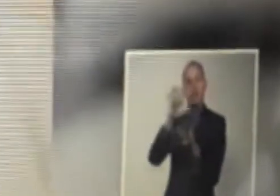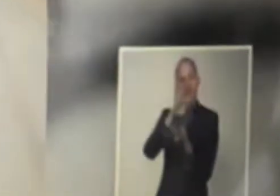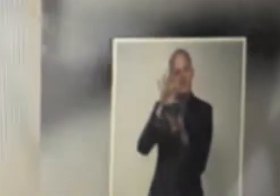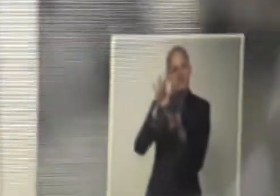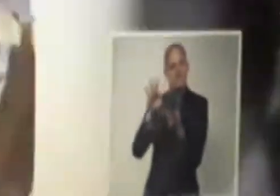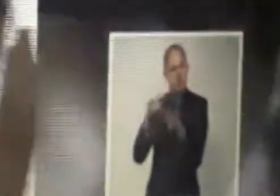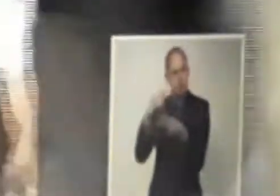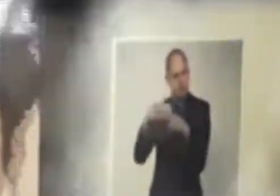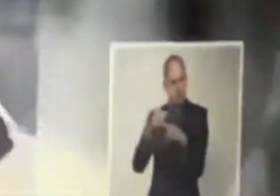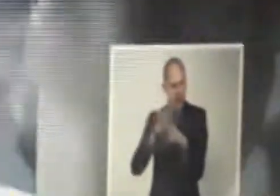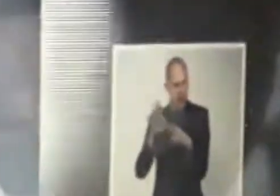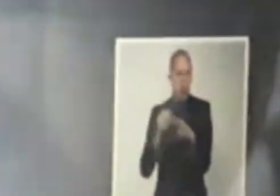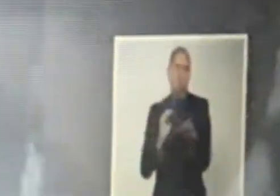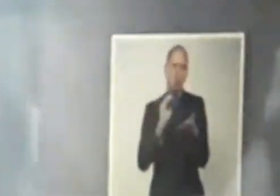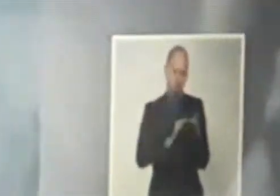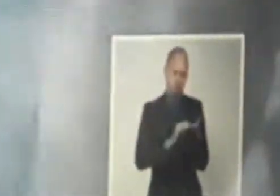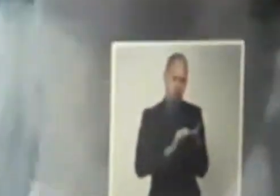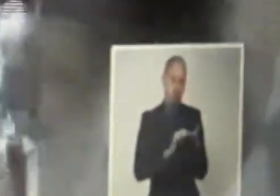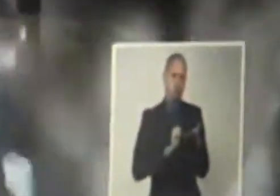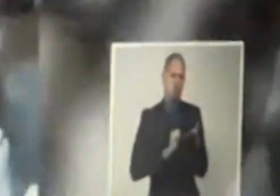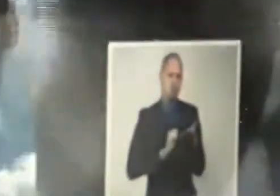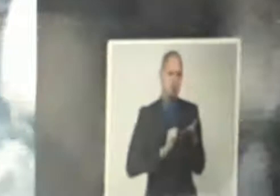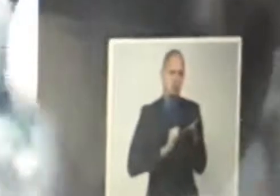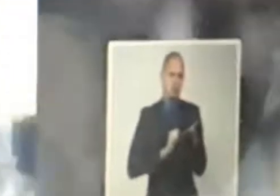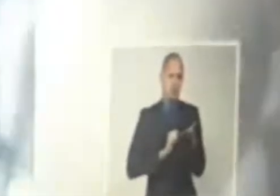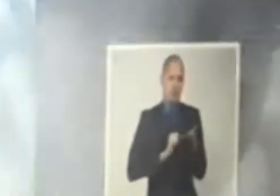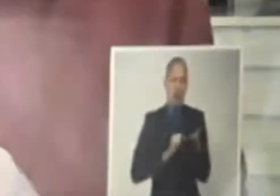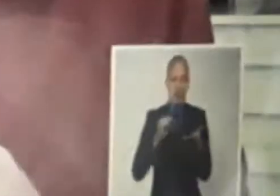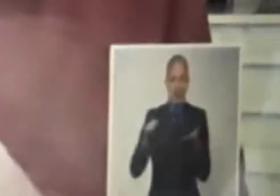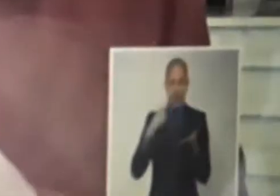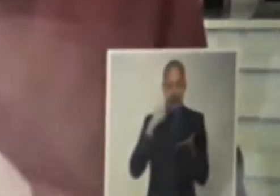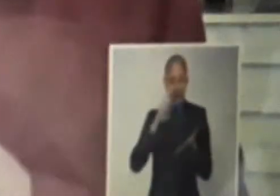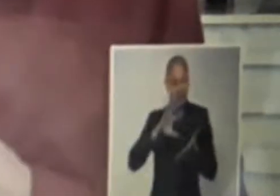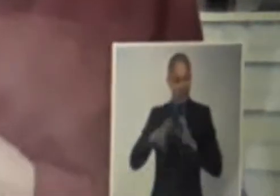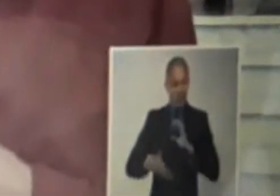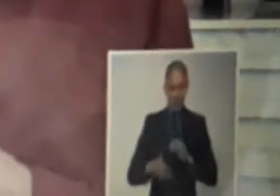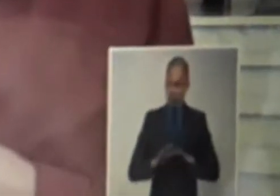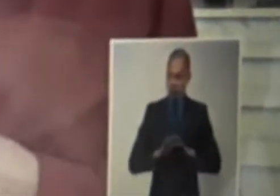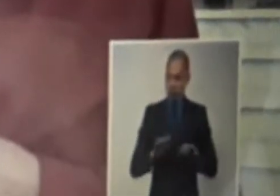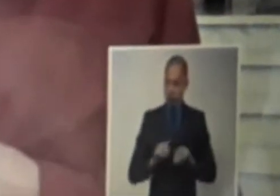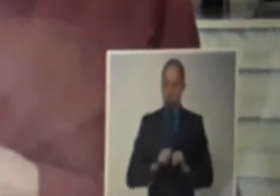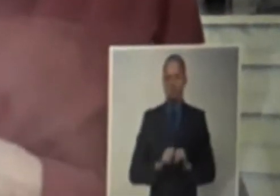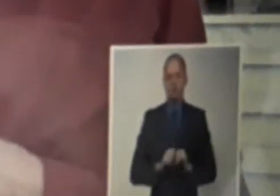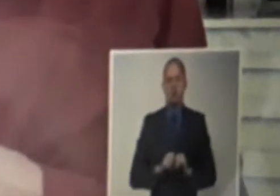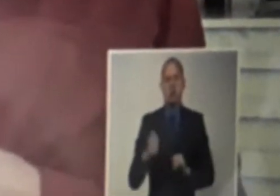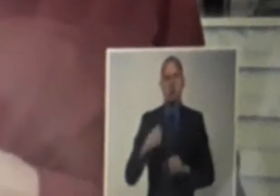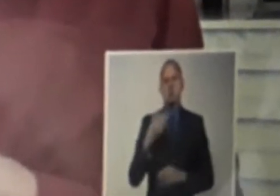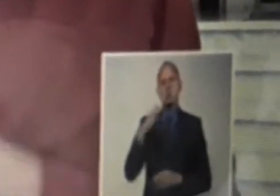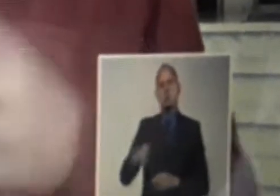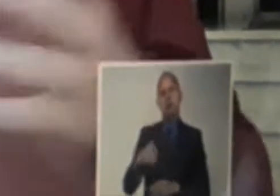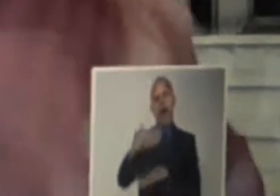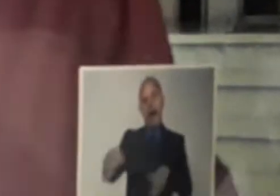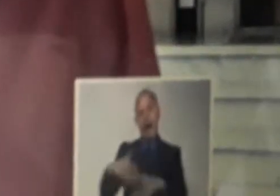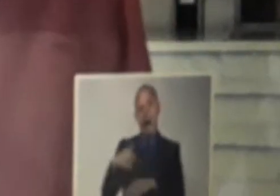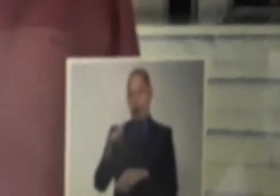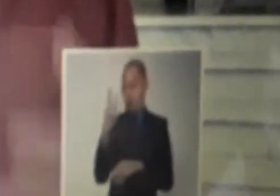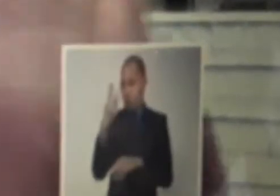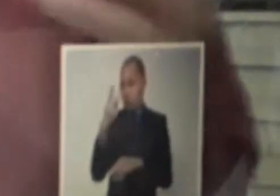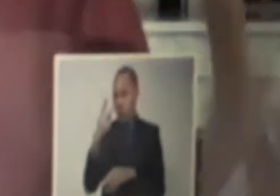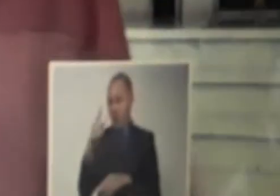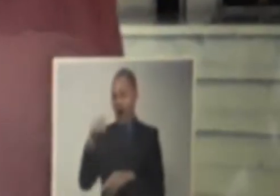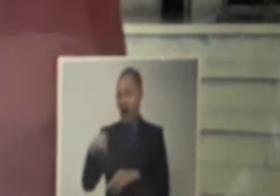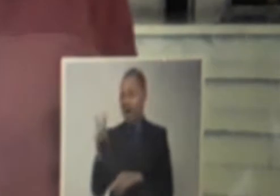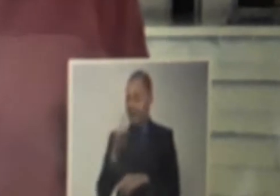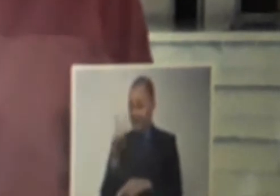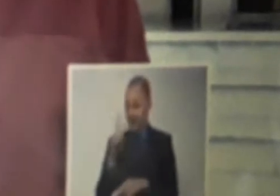dirigí a ese grupo de personas aquí mismo en la calle 2, donde estamos, muy cerca de acá. Les pedí amablemente